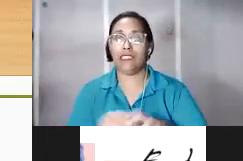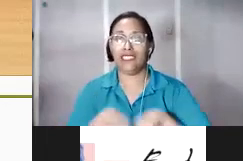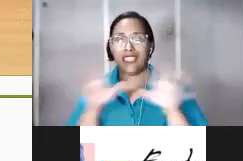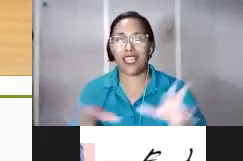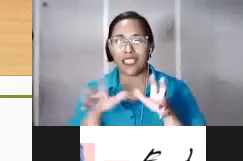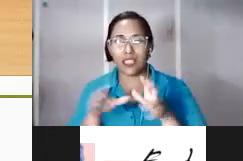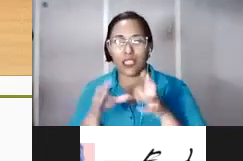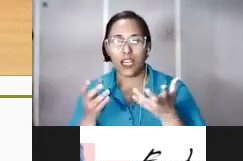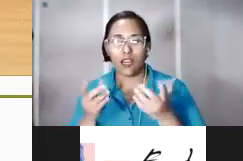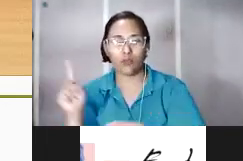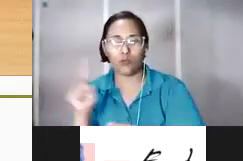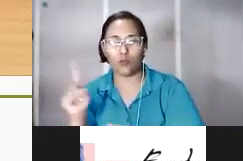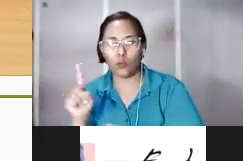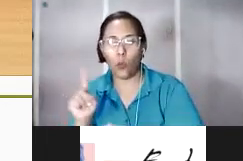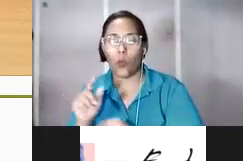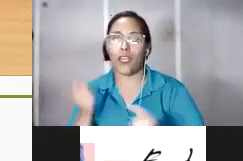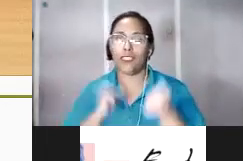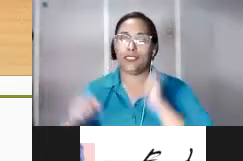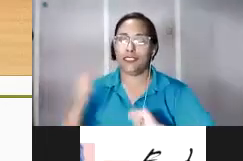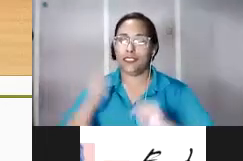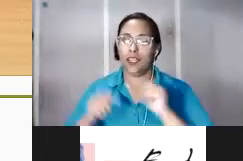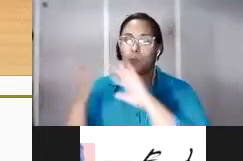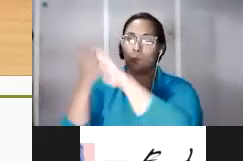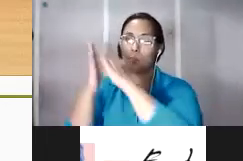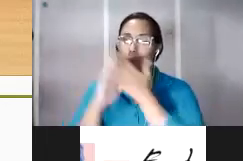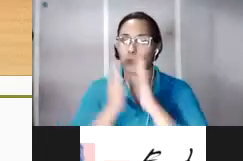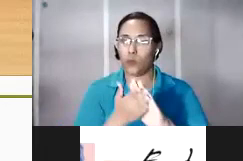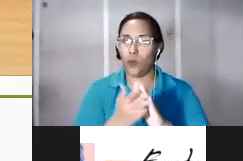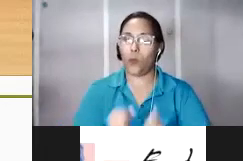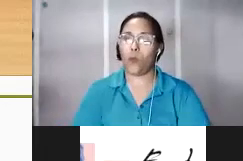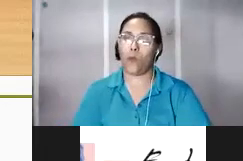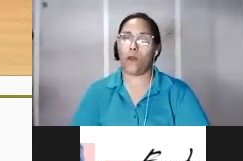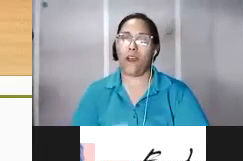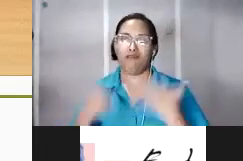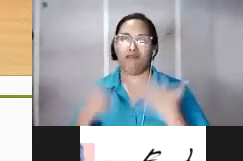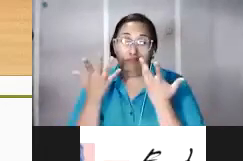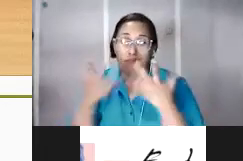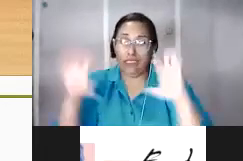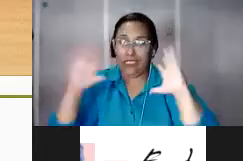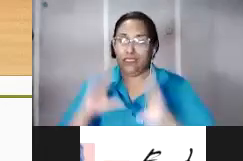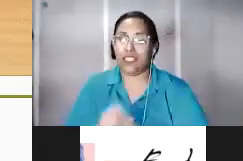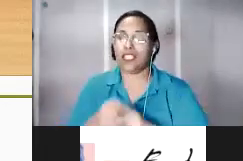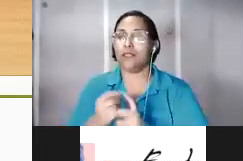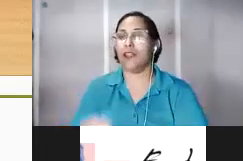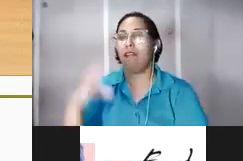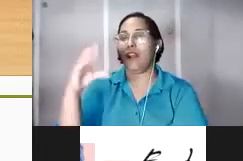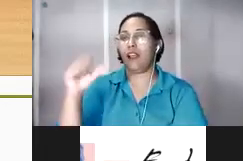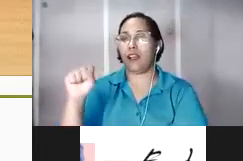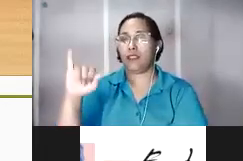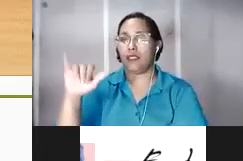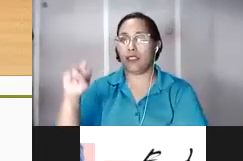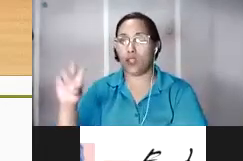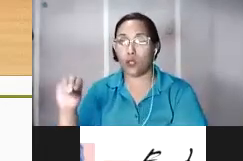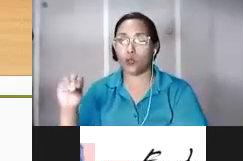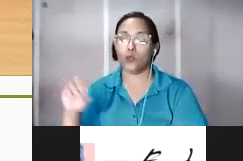Teatro Municipal y una vez terminada la construcción del Casino de Puerto Rico, también se